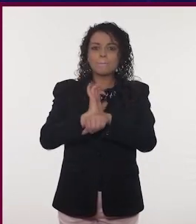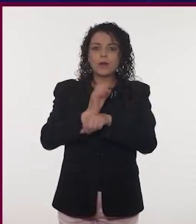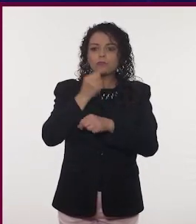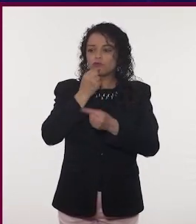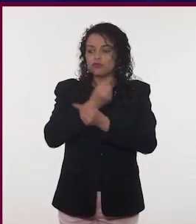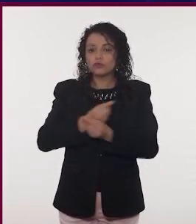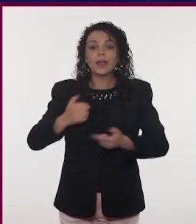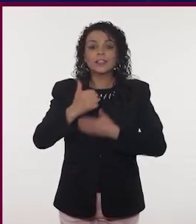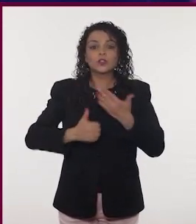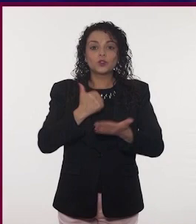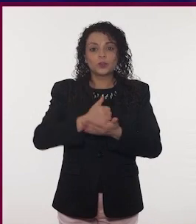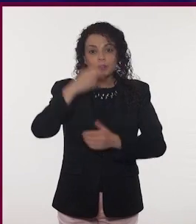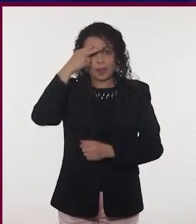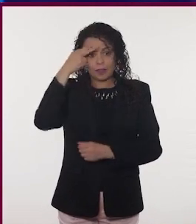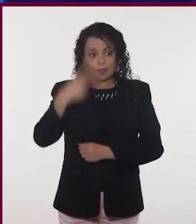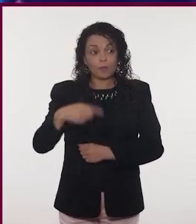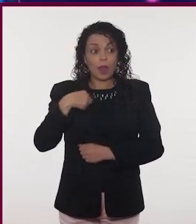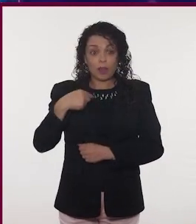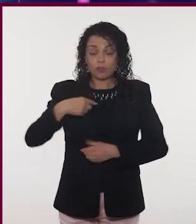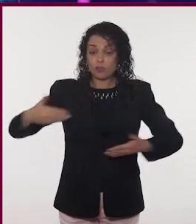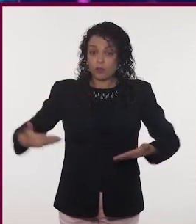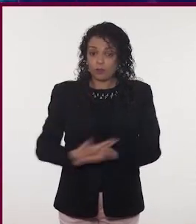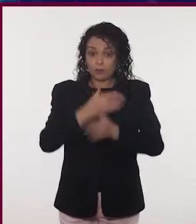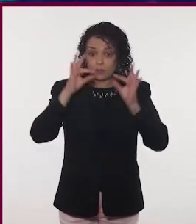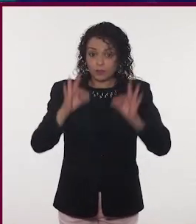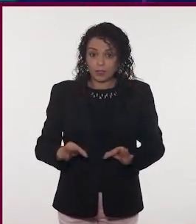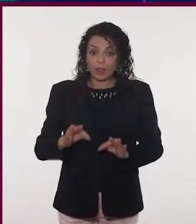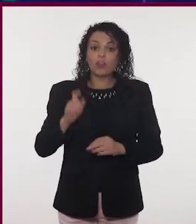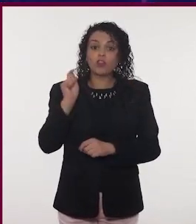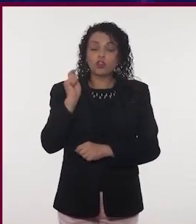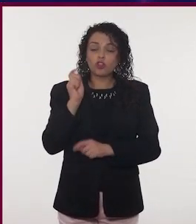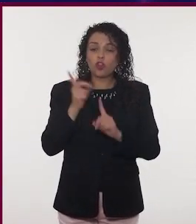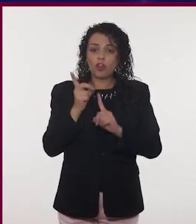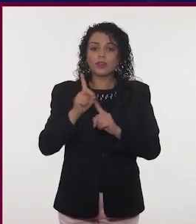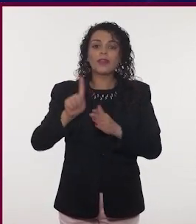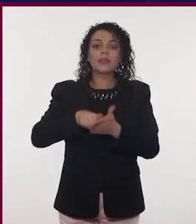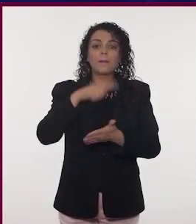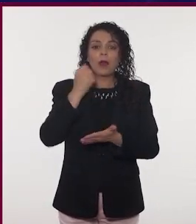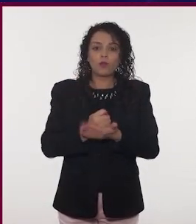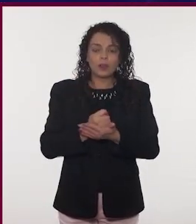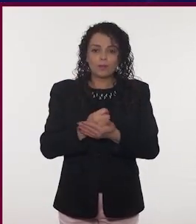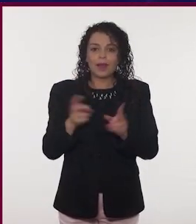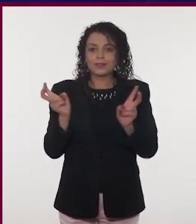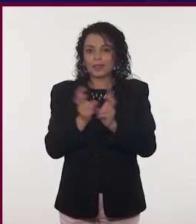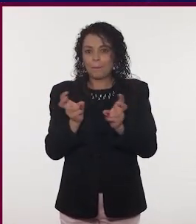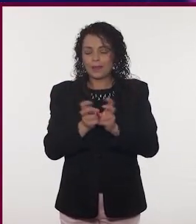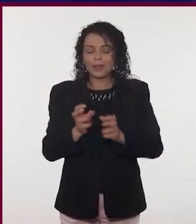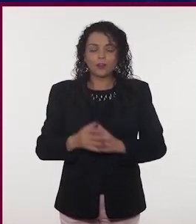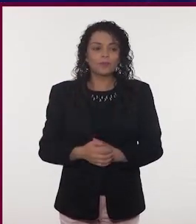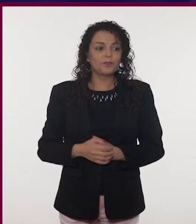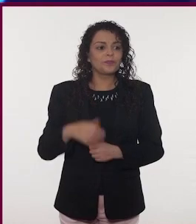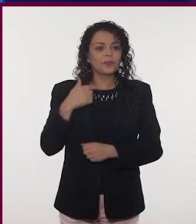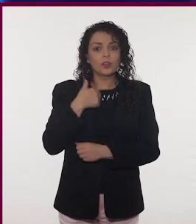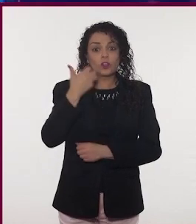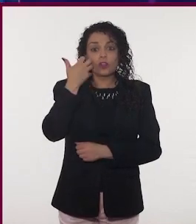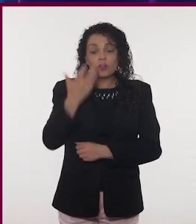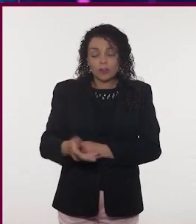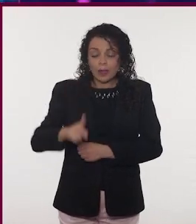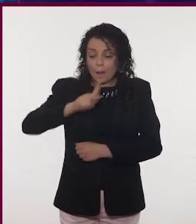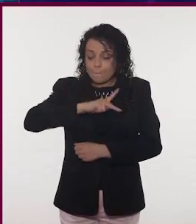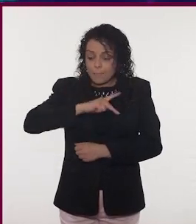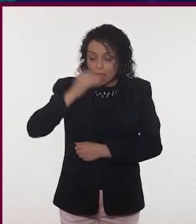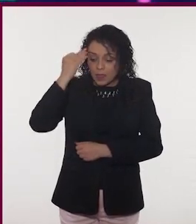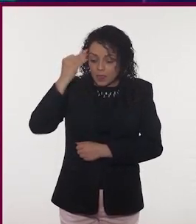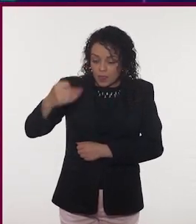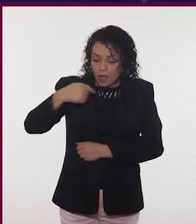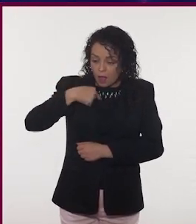la Ciudad de México. Yo soy originaria de Tampico, Tamaulipas. Pues mira, principalmente lo que yo quería era ser dueña de mi tiempo, ¿no? O sea,